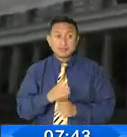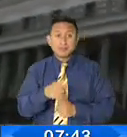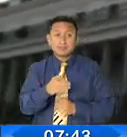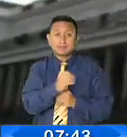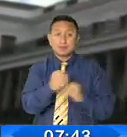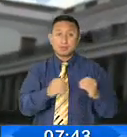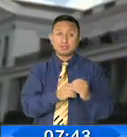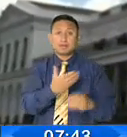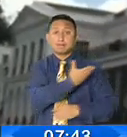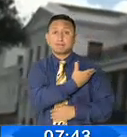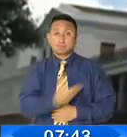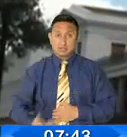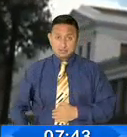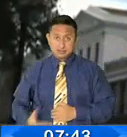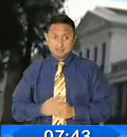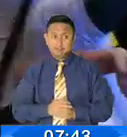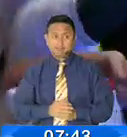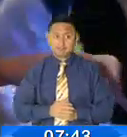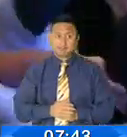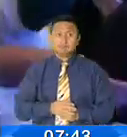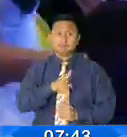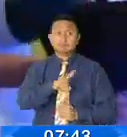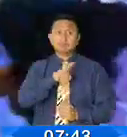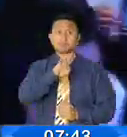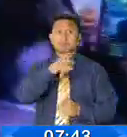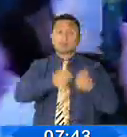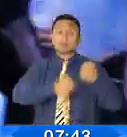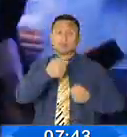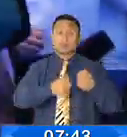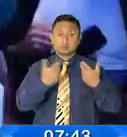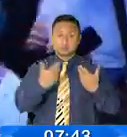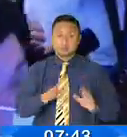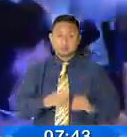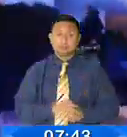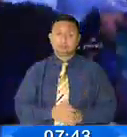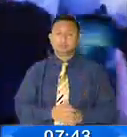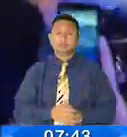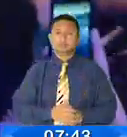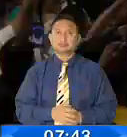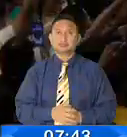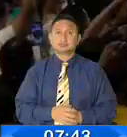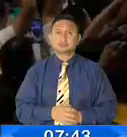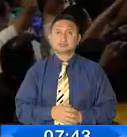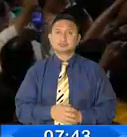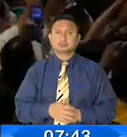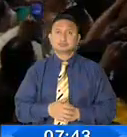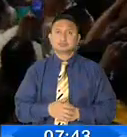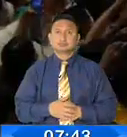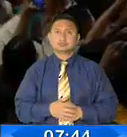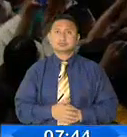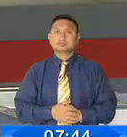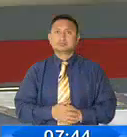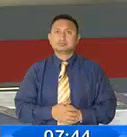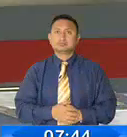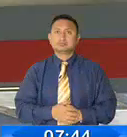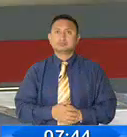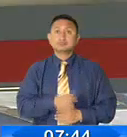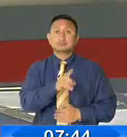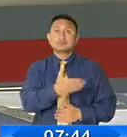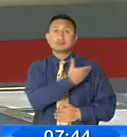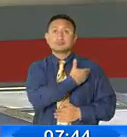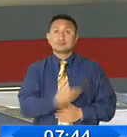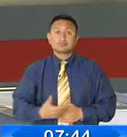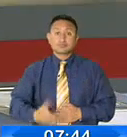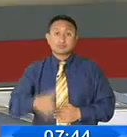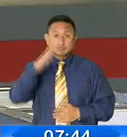presidencial a partir del 24 de mayo, informó Jorge Escobar. Y el presidente electo del